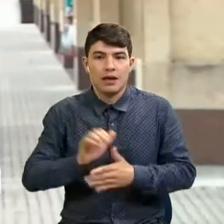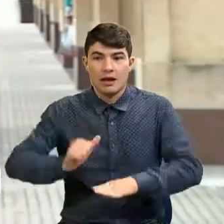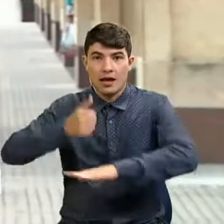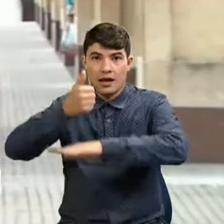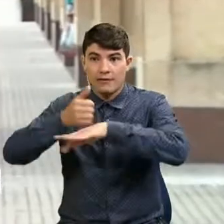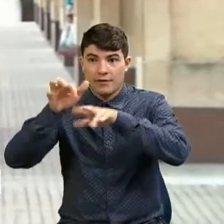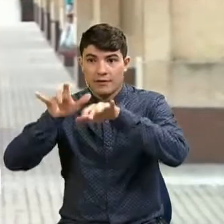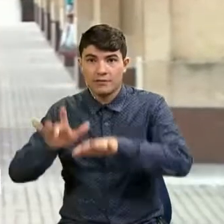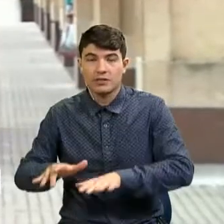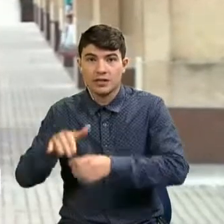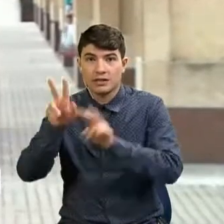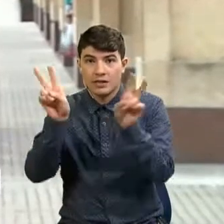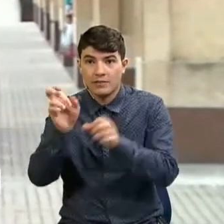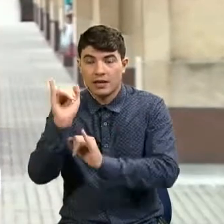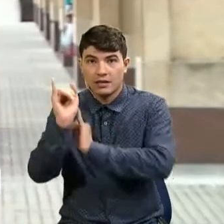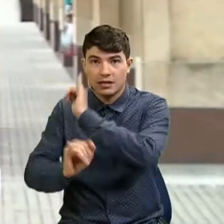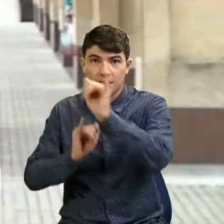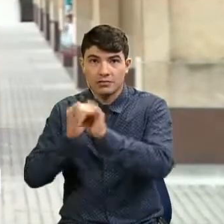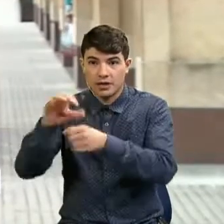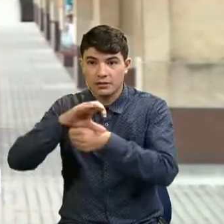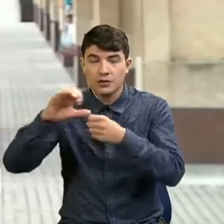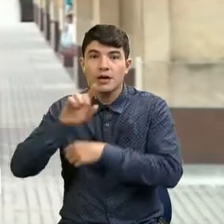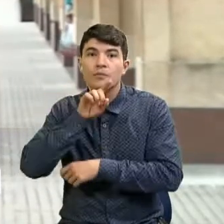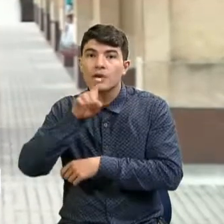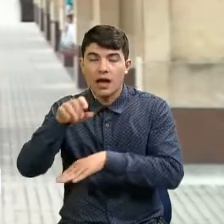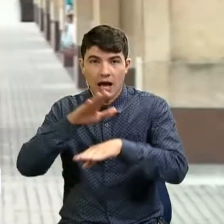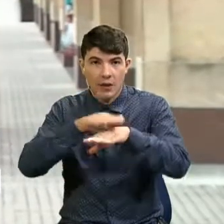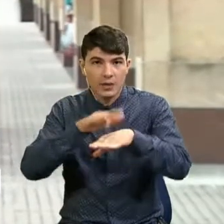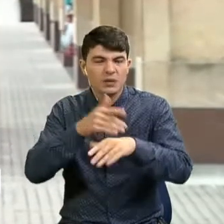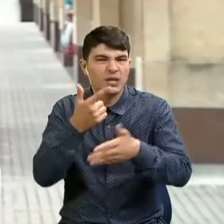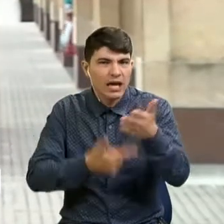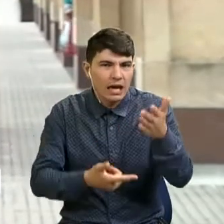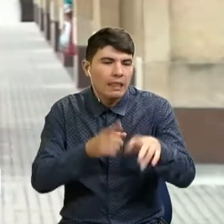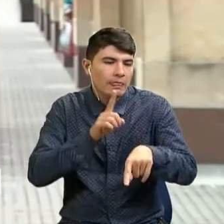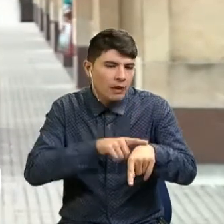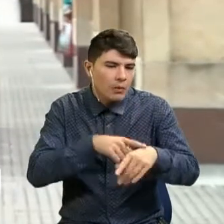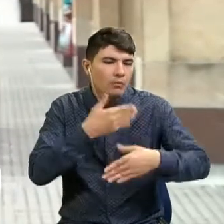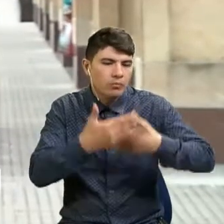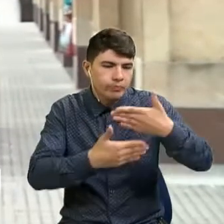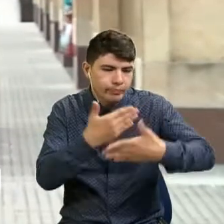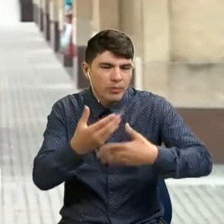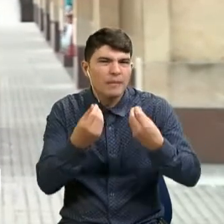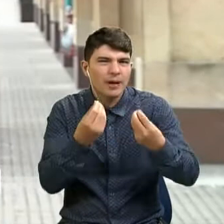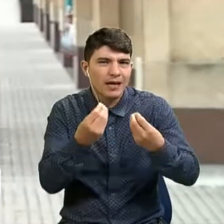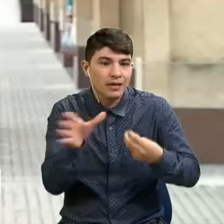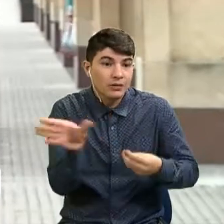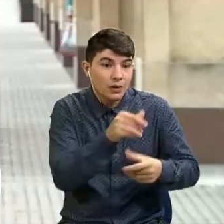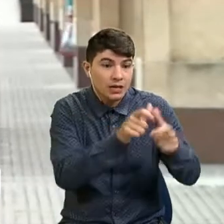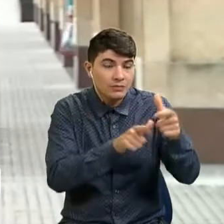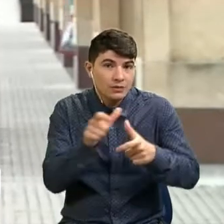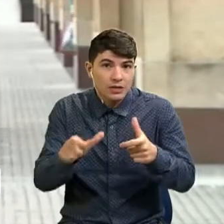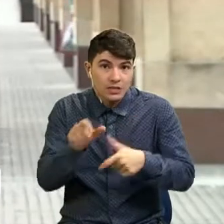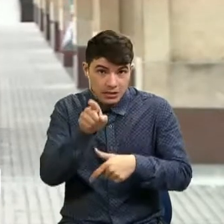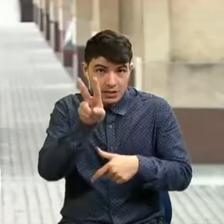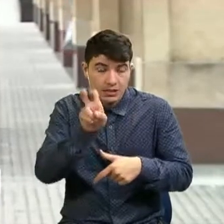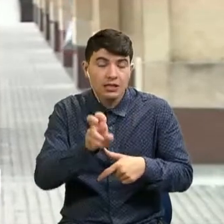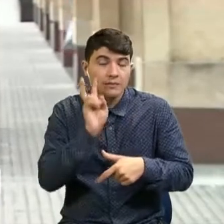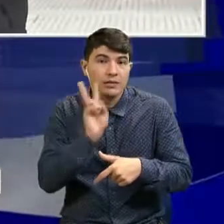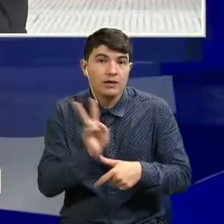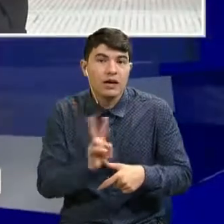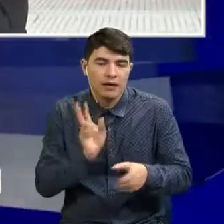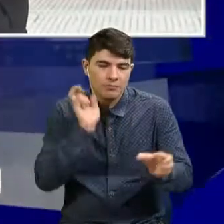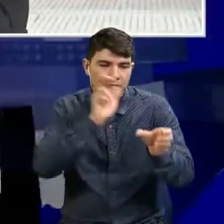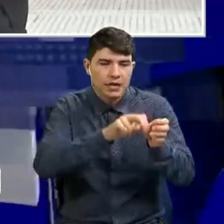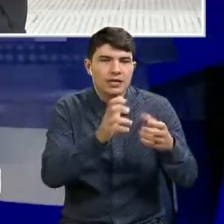de asuntos internacionales de la ciudad de bucaramanga indicó que es cuestión de tiempo para que estos venezolanos sean vinculados al